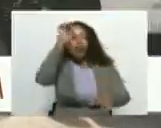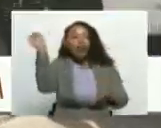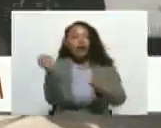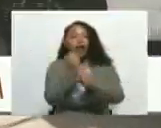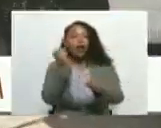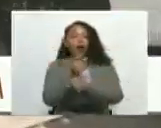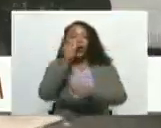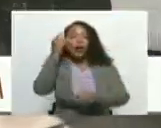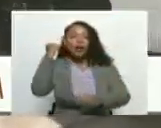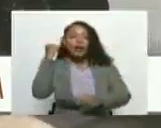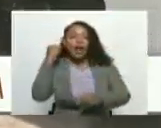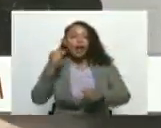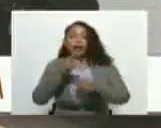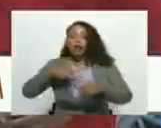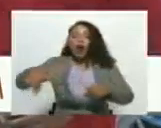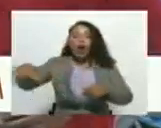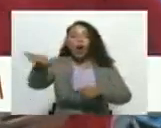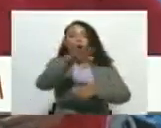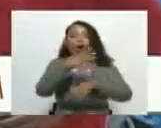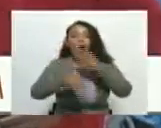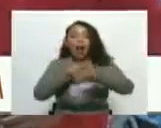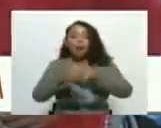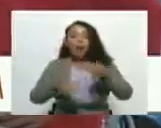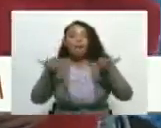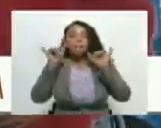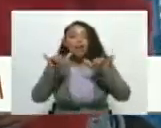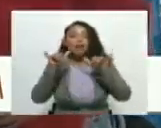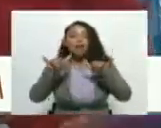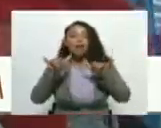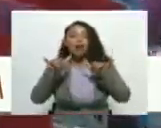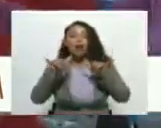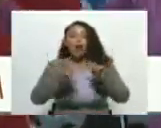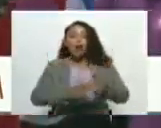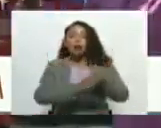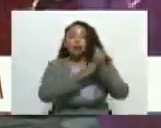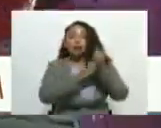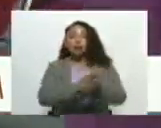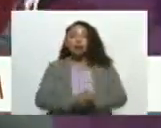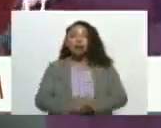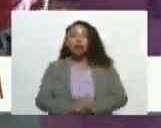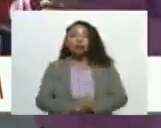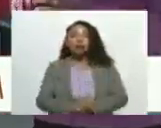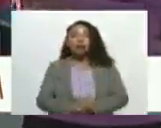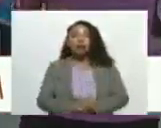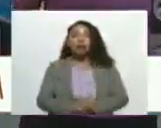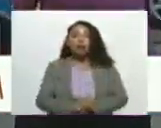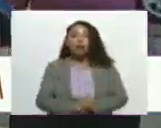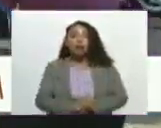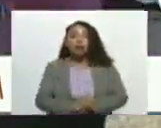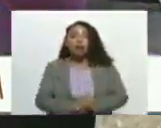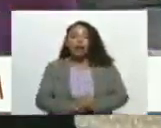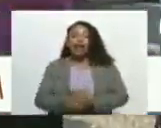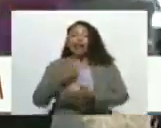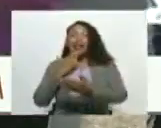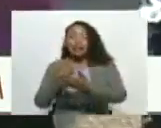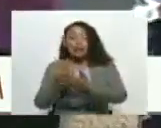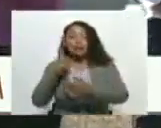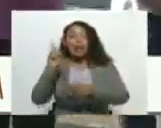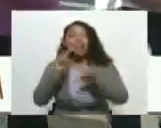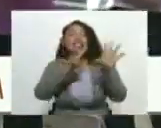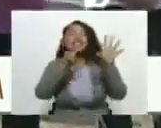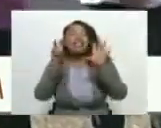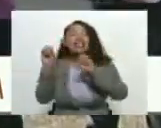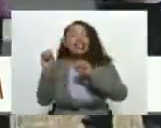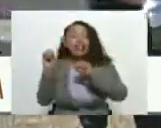trabajadoras, a que entre todas rememos en la misma dirección. Así es, querido Héctor. Bueno, aquí están 70 unidades